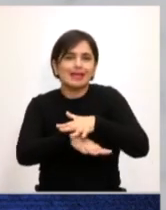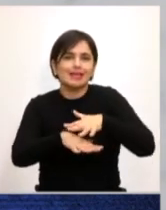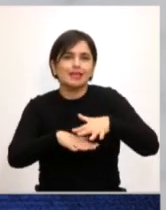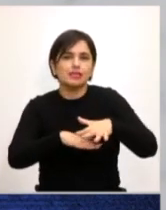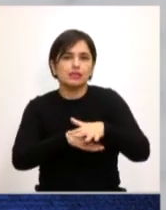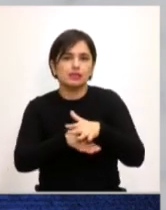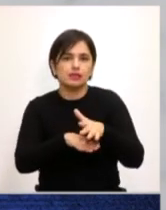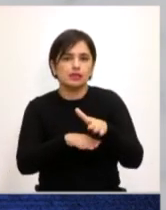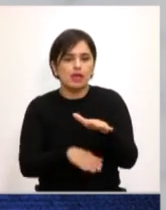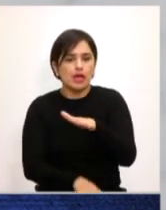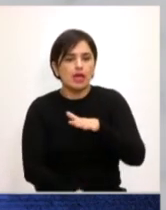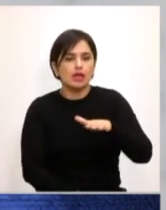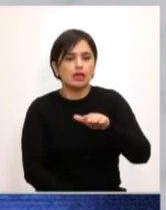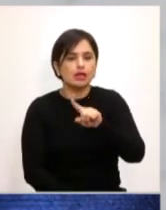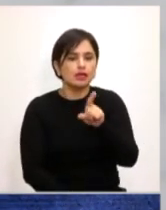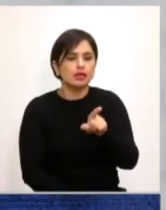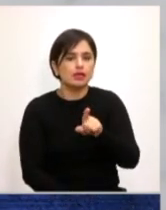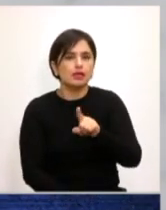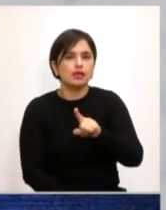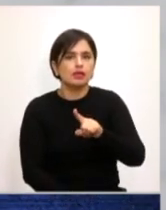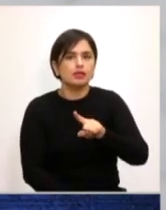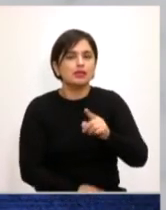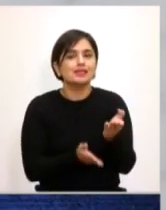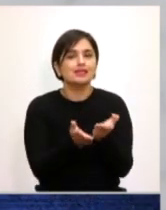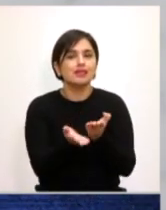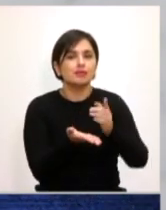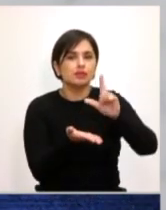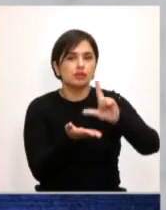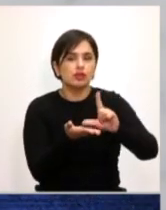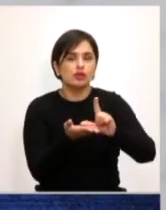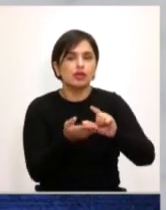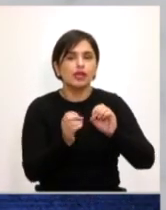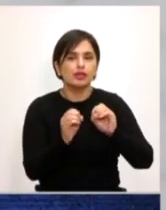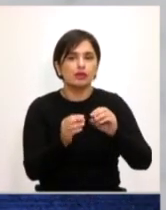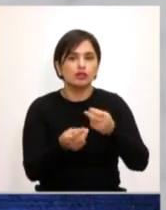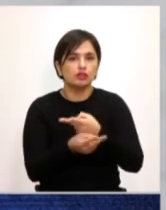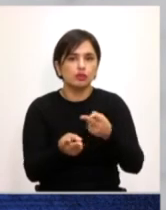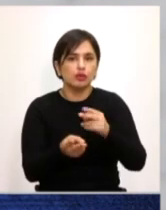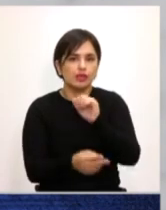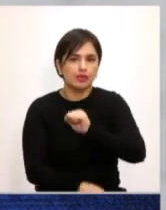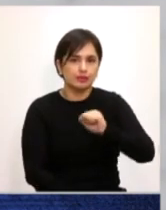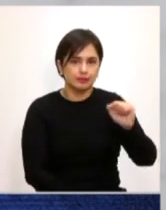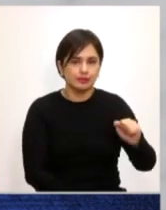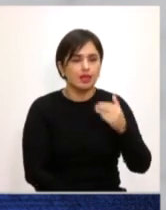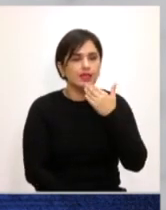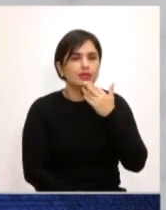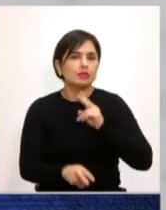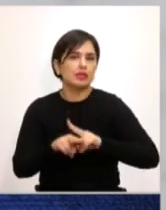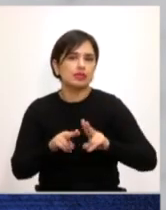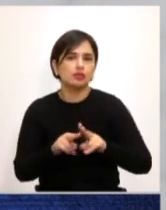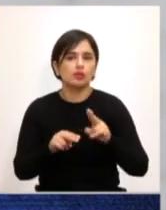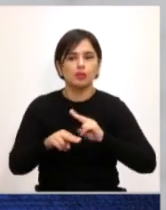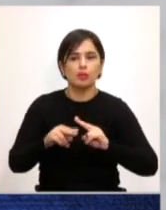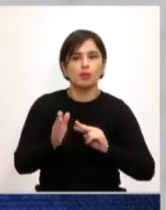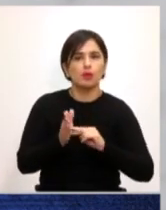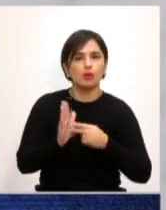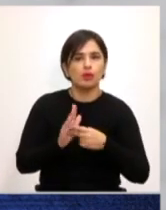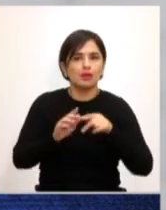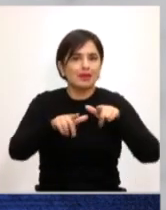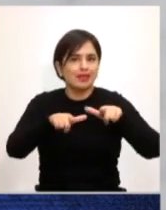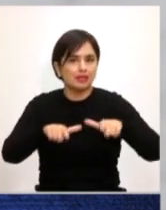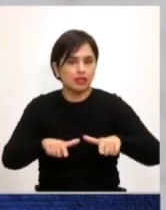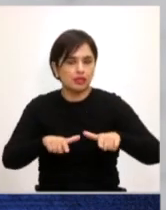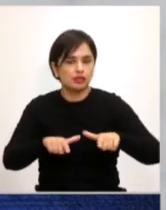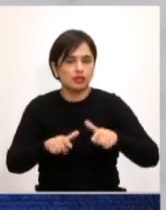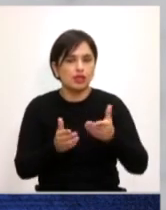la crisis en el Servicio Local de Educación Pública de Atacama. Compromete acciones para corregir los problemas en la instalación de